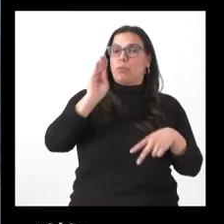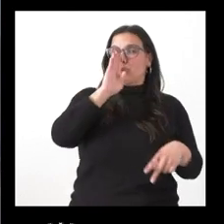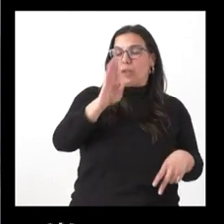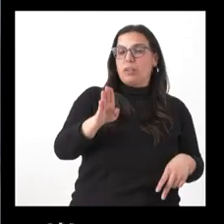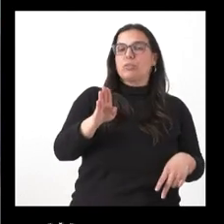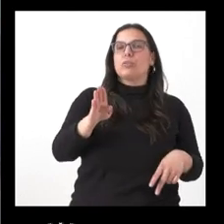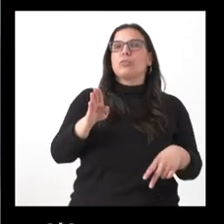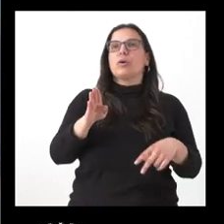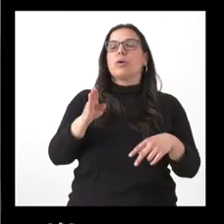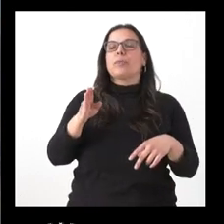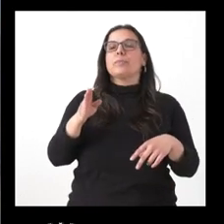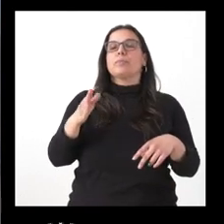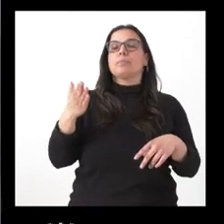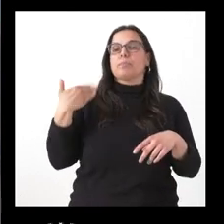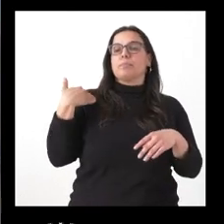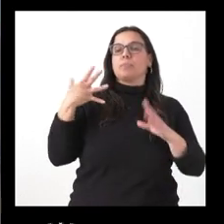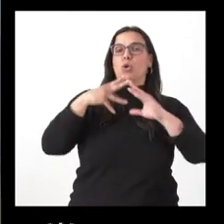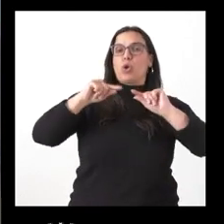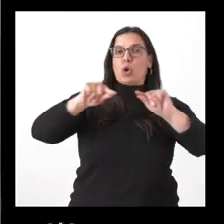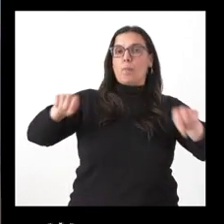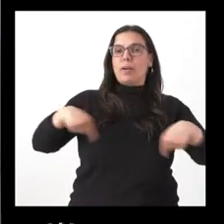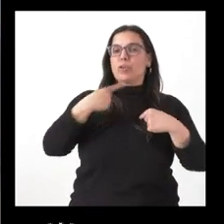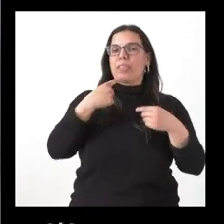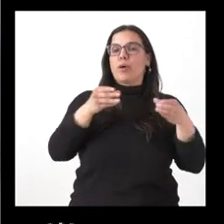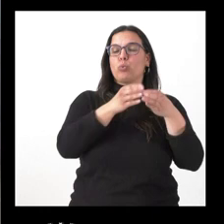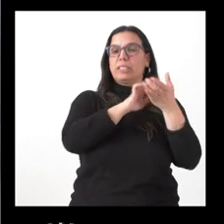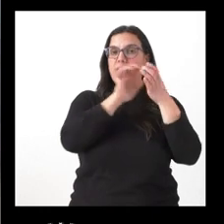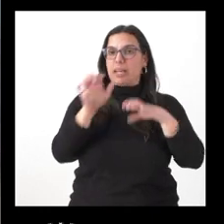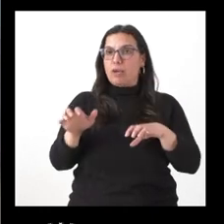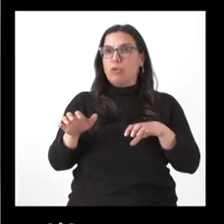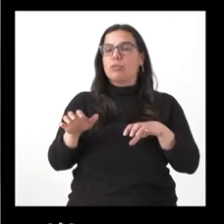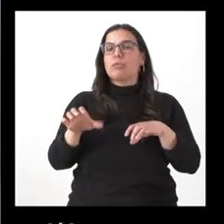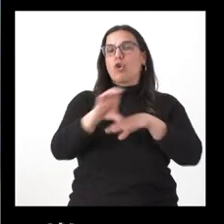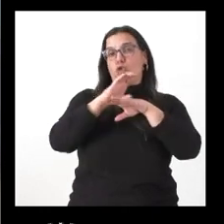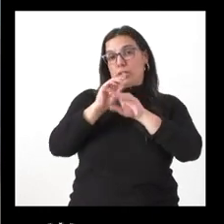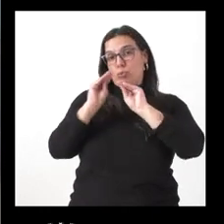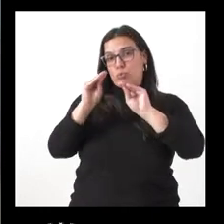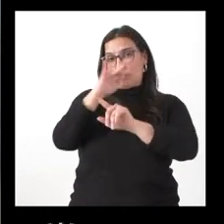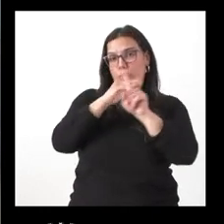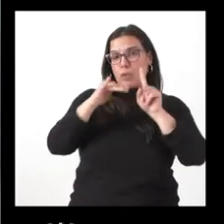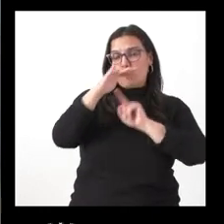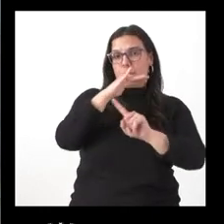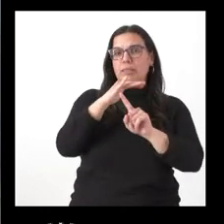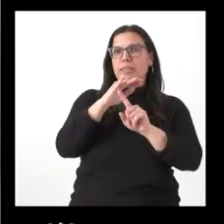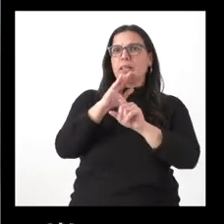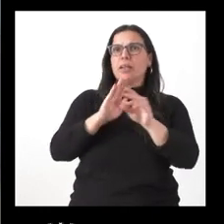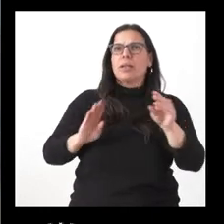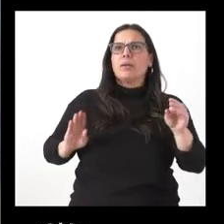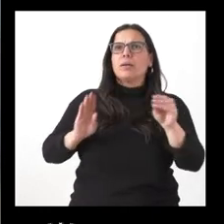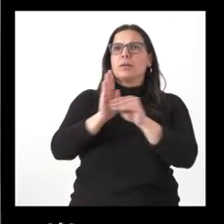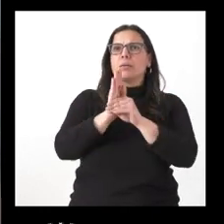por qué es el firmante de un convenio en virtud del cual la junta de Castilla y león su consejería ha llegado a financiar con